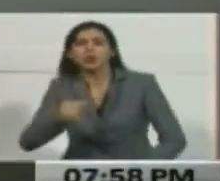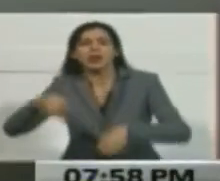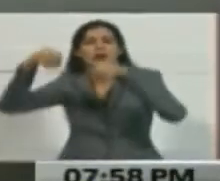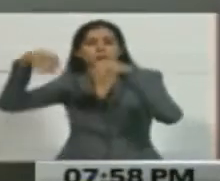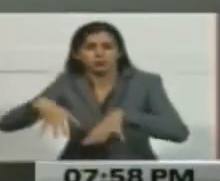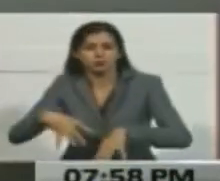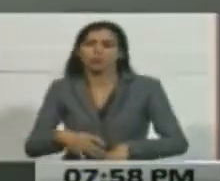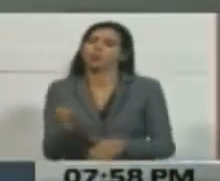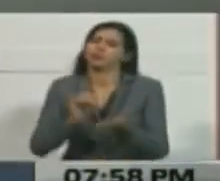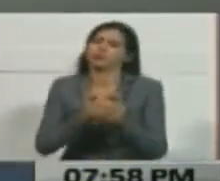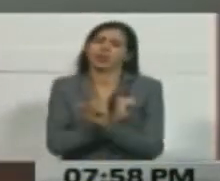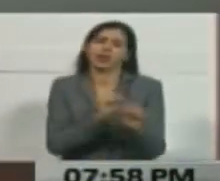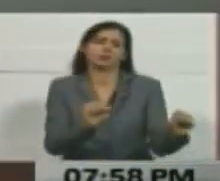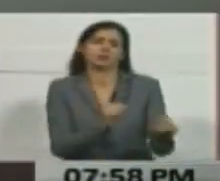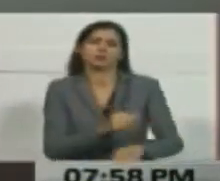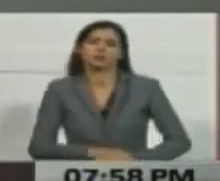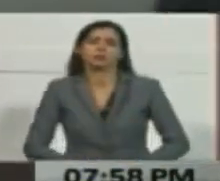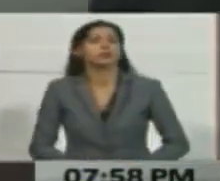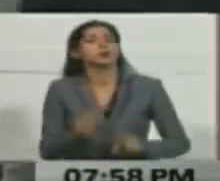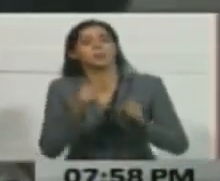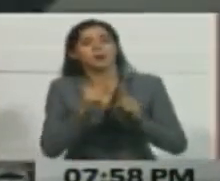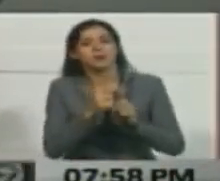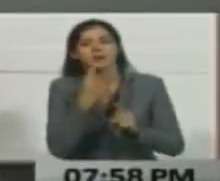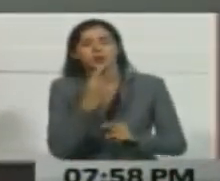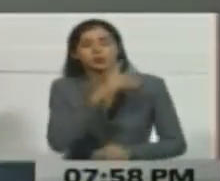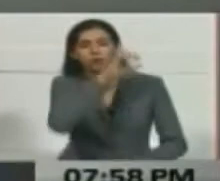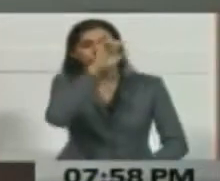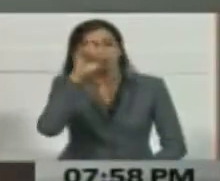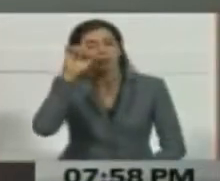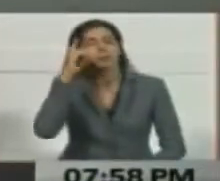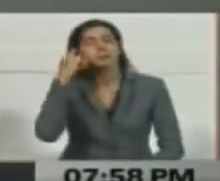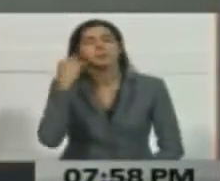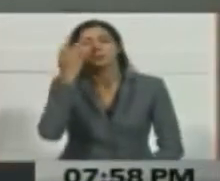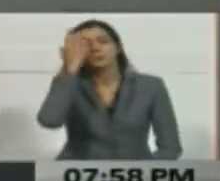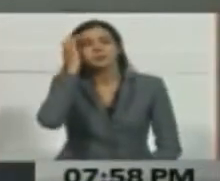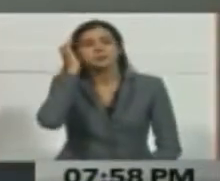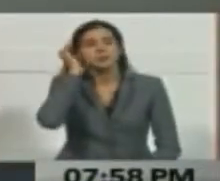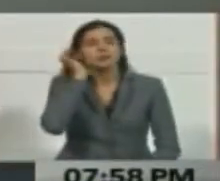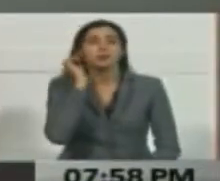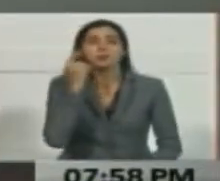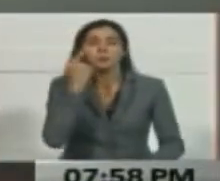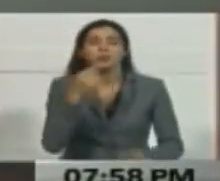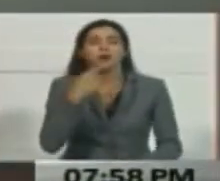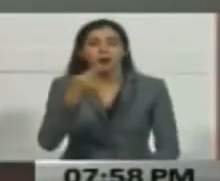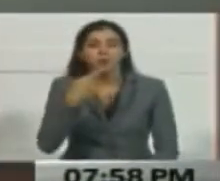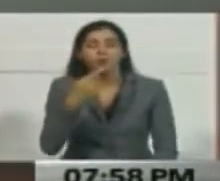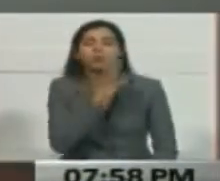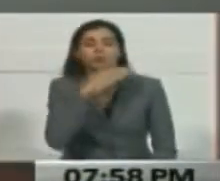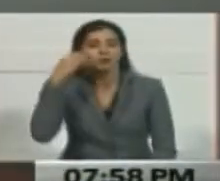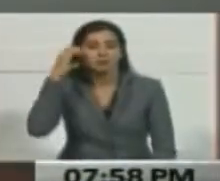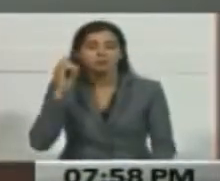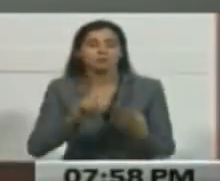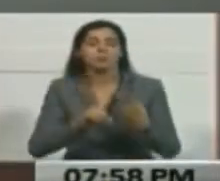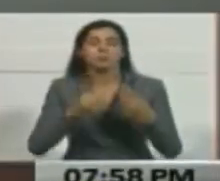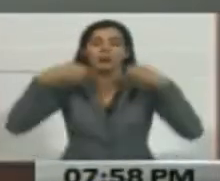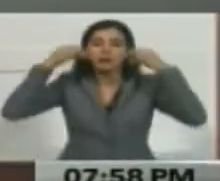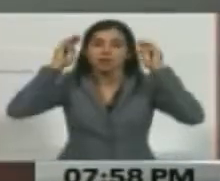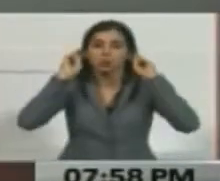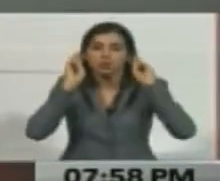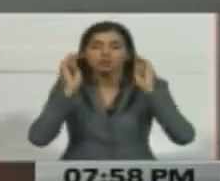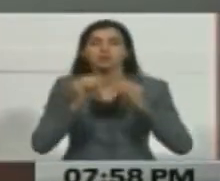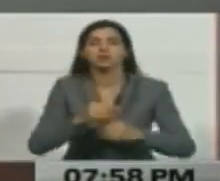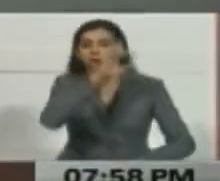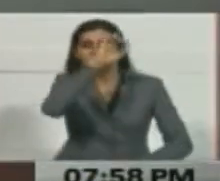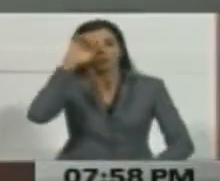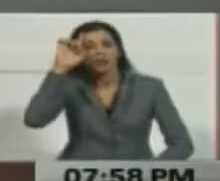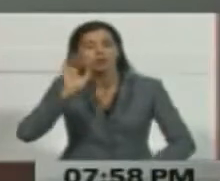fracasar. Palabras pues de Diosdado Cabello. Hemos escuchado entonces a Capriles Radonsky, María Corina Machado, Diosdado Cabello,